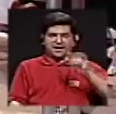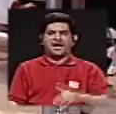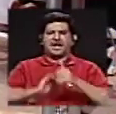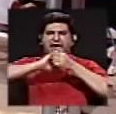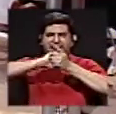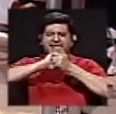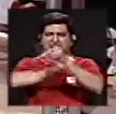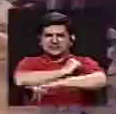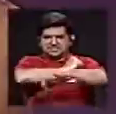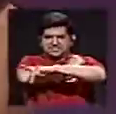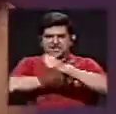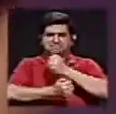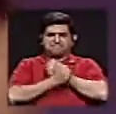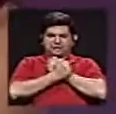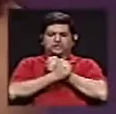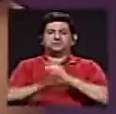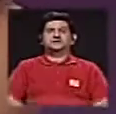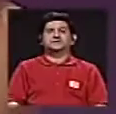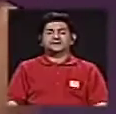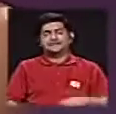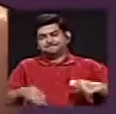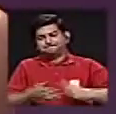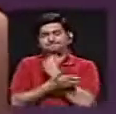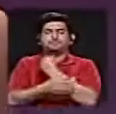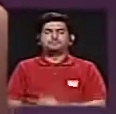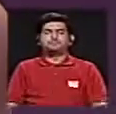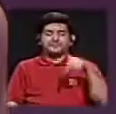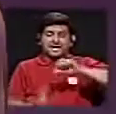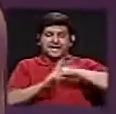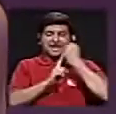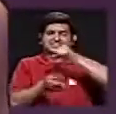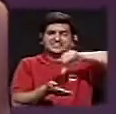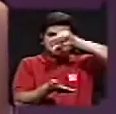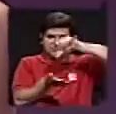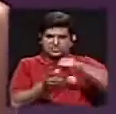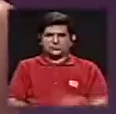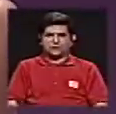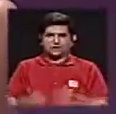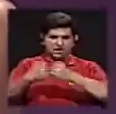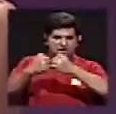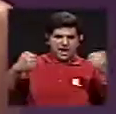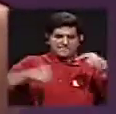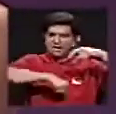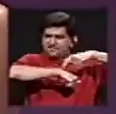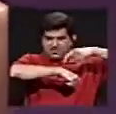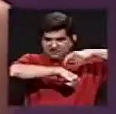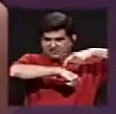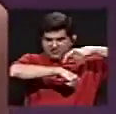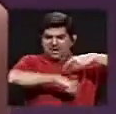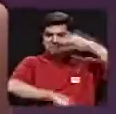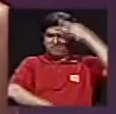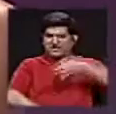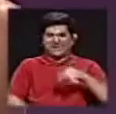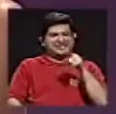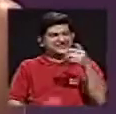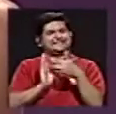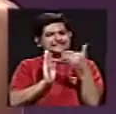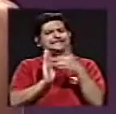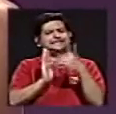patriótica desgraciadamente yo creo que aquí hay una cuestión central aparte del tiempo que creo que nos comió